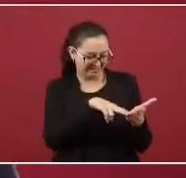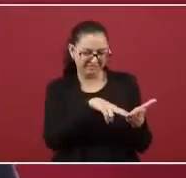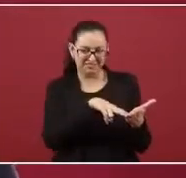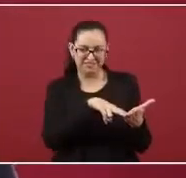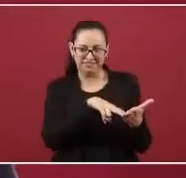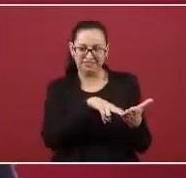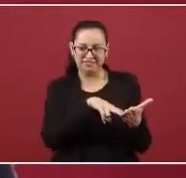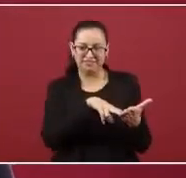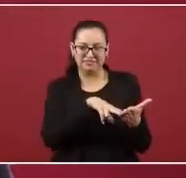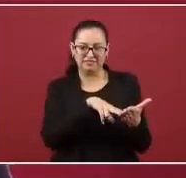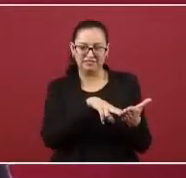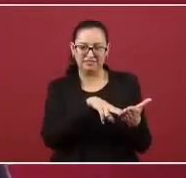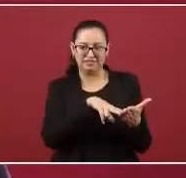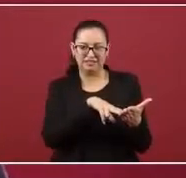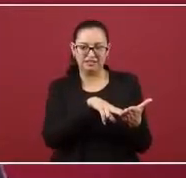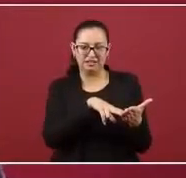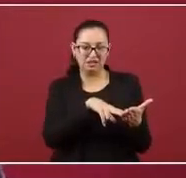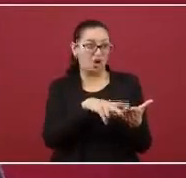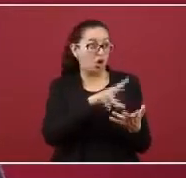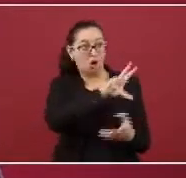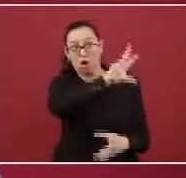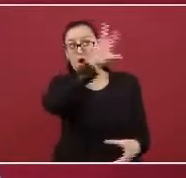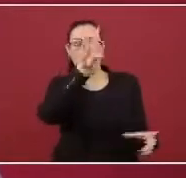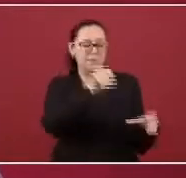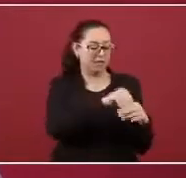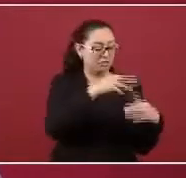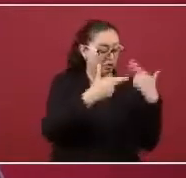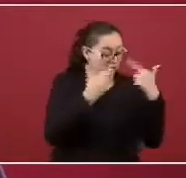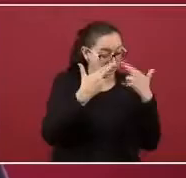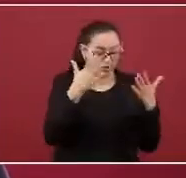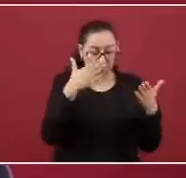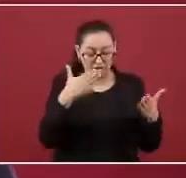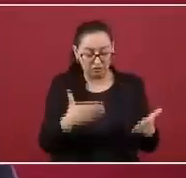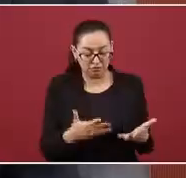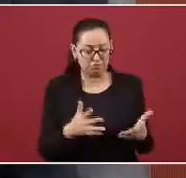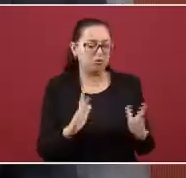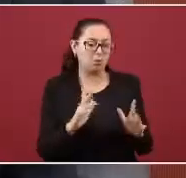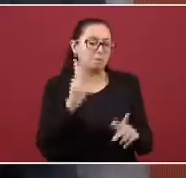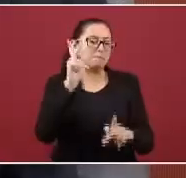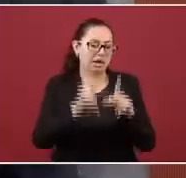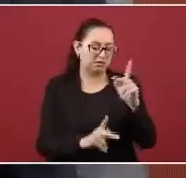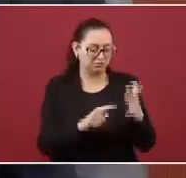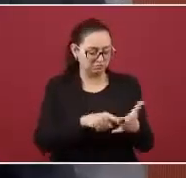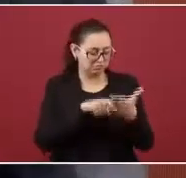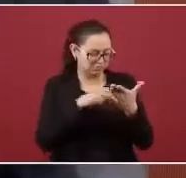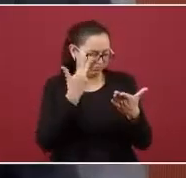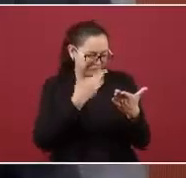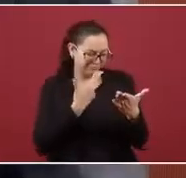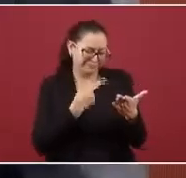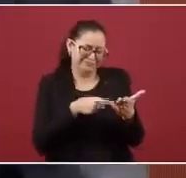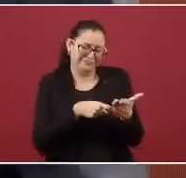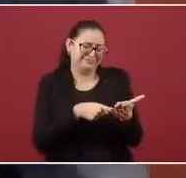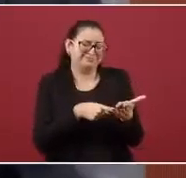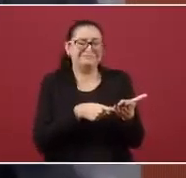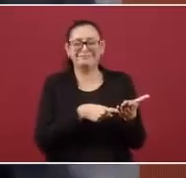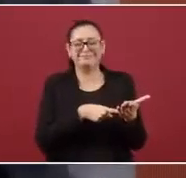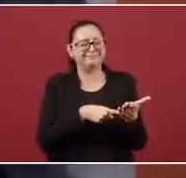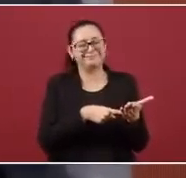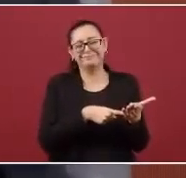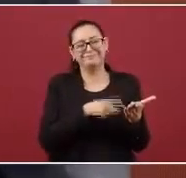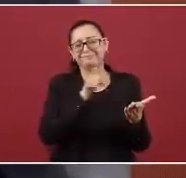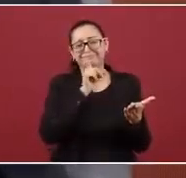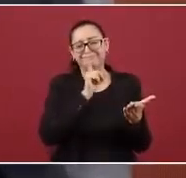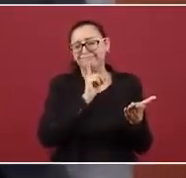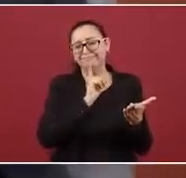tengo tiempo para estar revisando todo, pero vi una parte y dijo, no, pues esto no es verdad. ¿Sí?